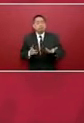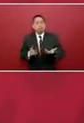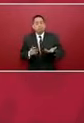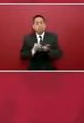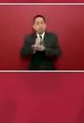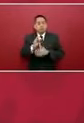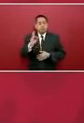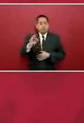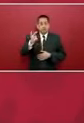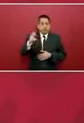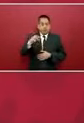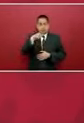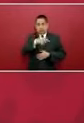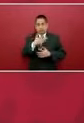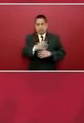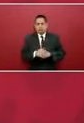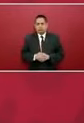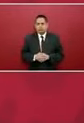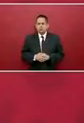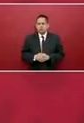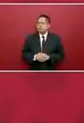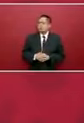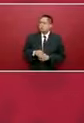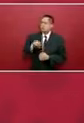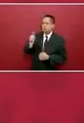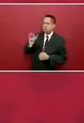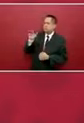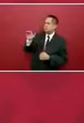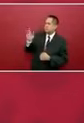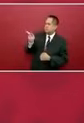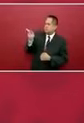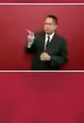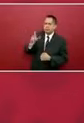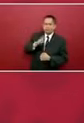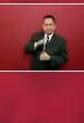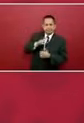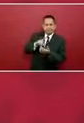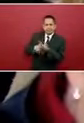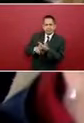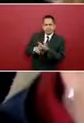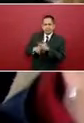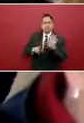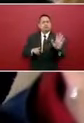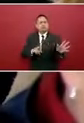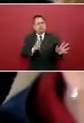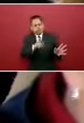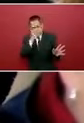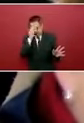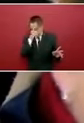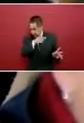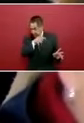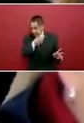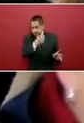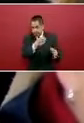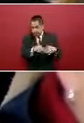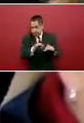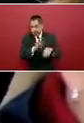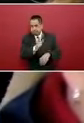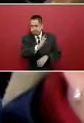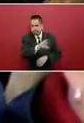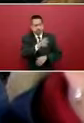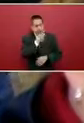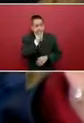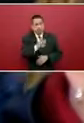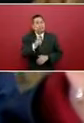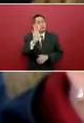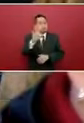la Fiscalía. Okay. Y la otra era si había un número y cómo se iban a blindar. Ese es muy importante.